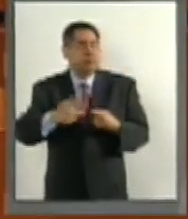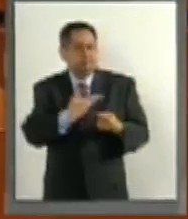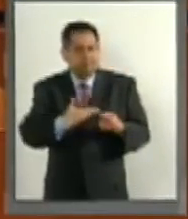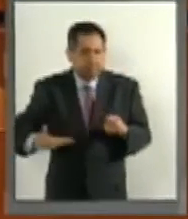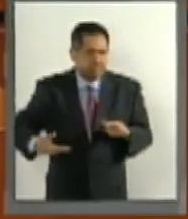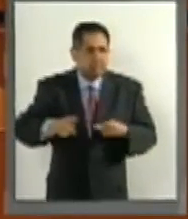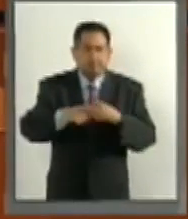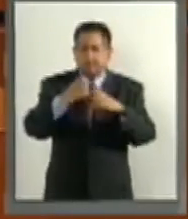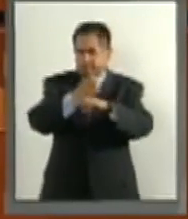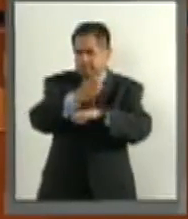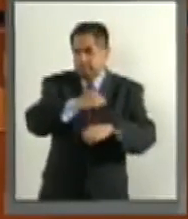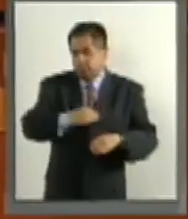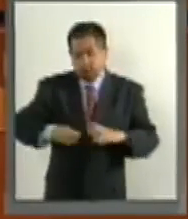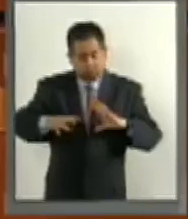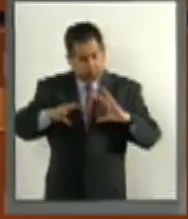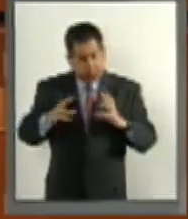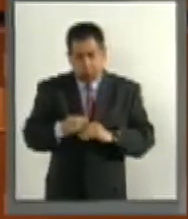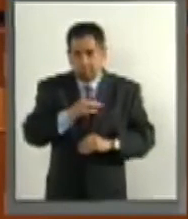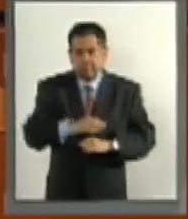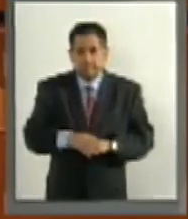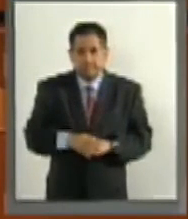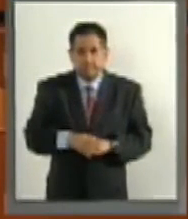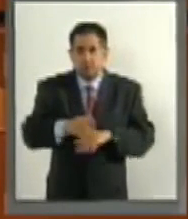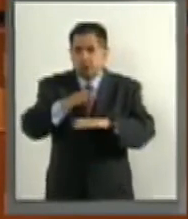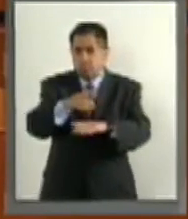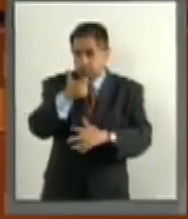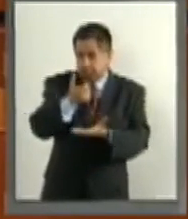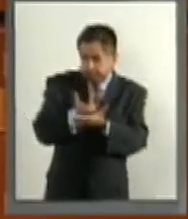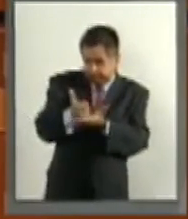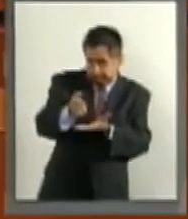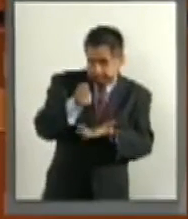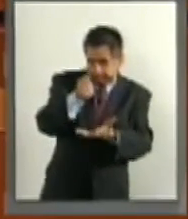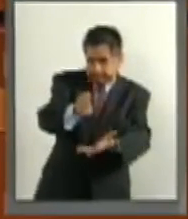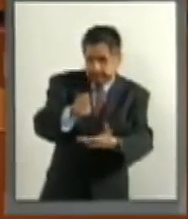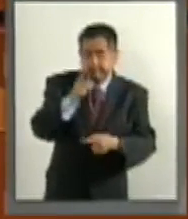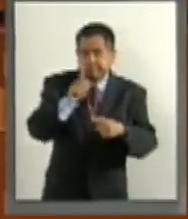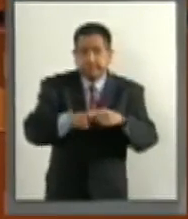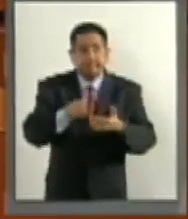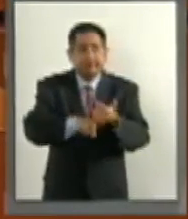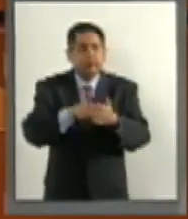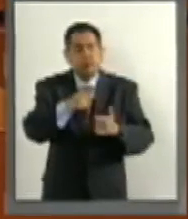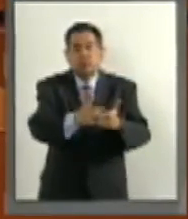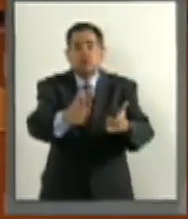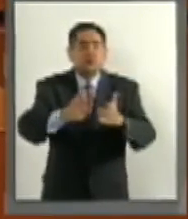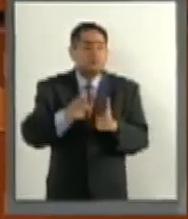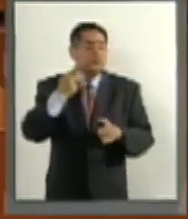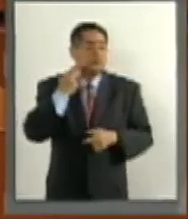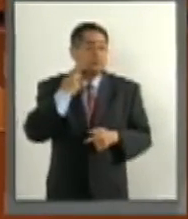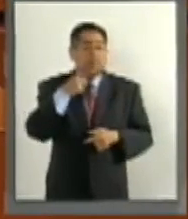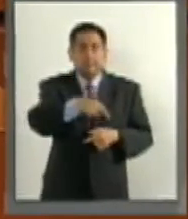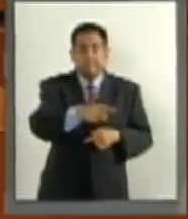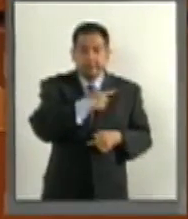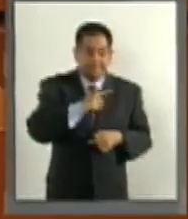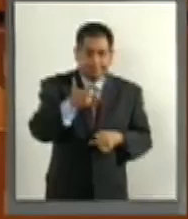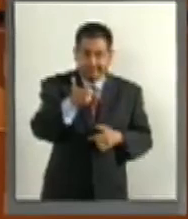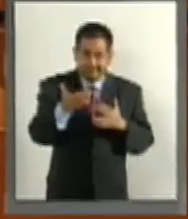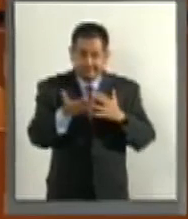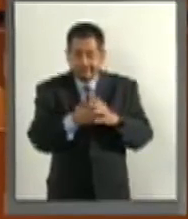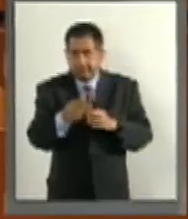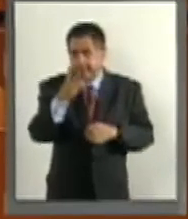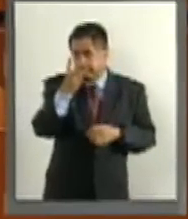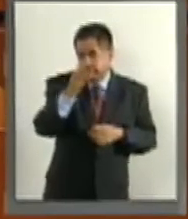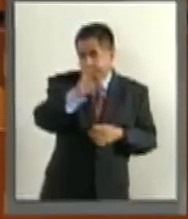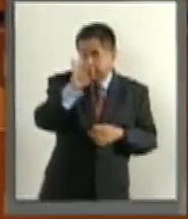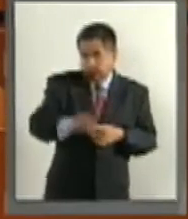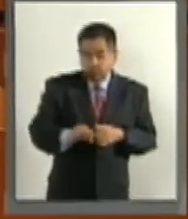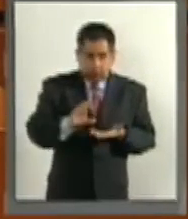gobierno. Respecto al financiamiento público, se señala que los partidos políticos deberán destinar por lo menos el 3%